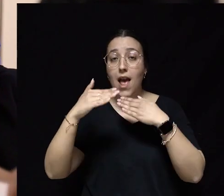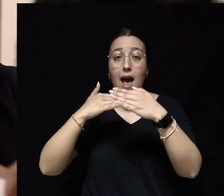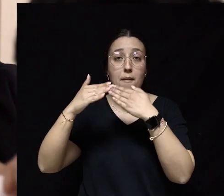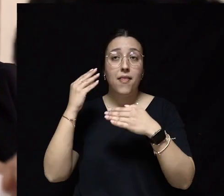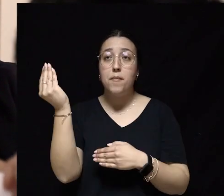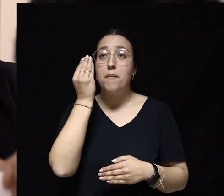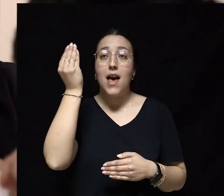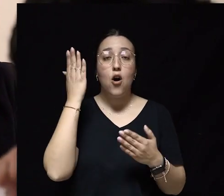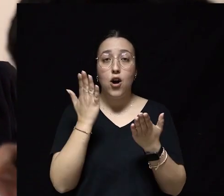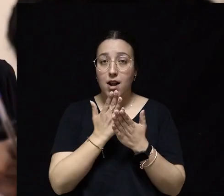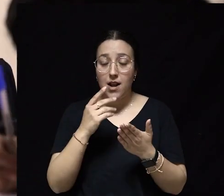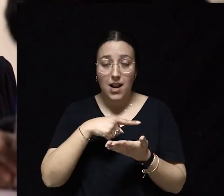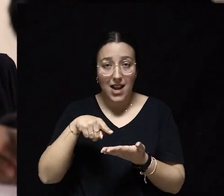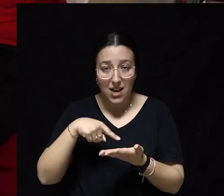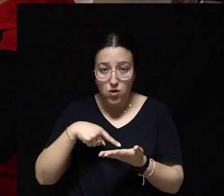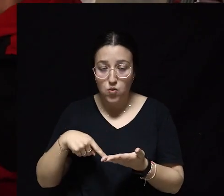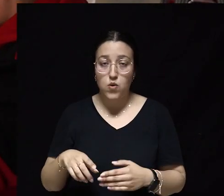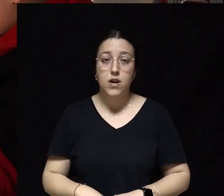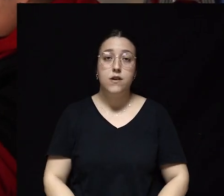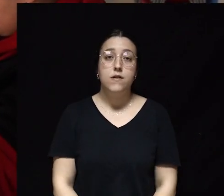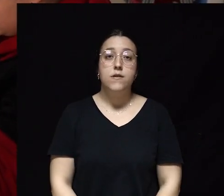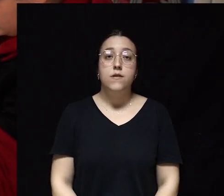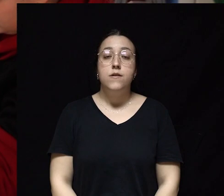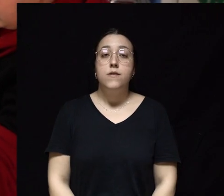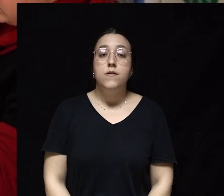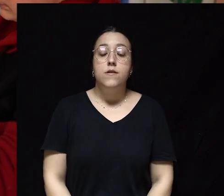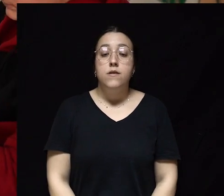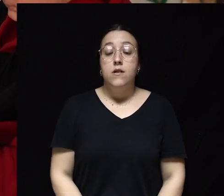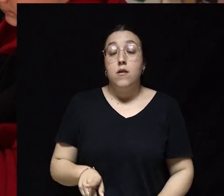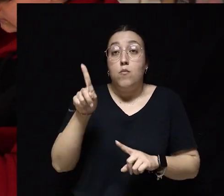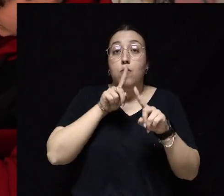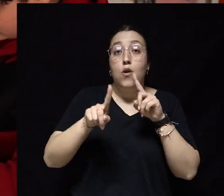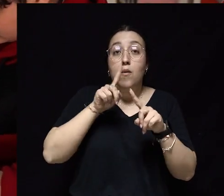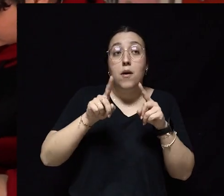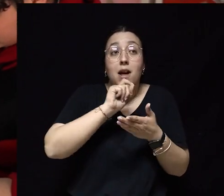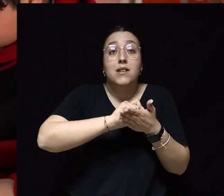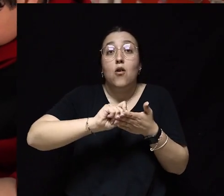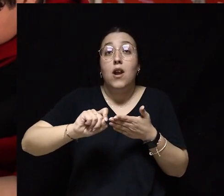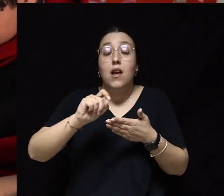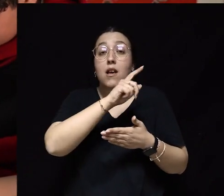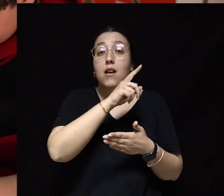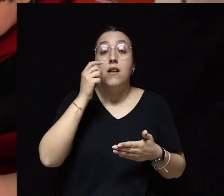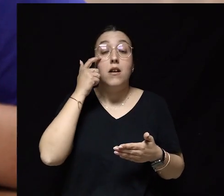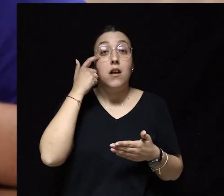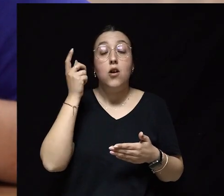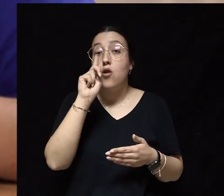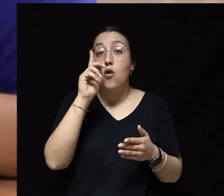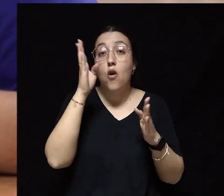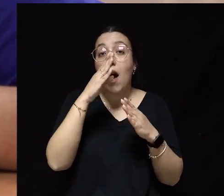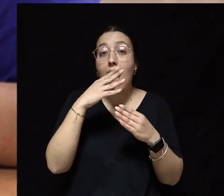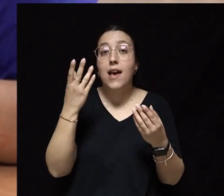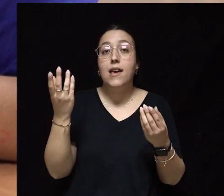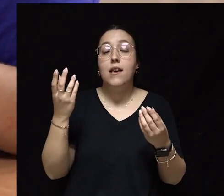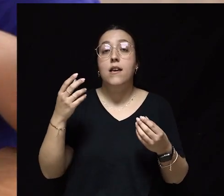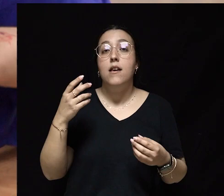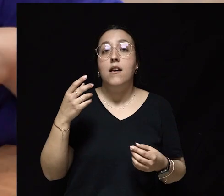datos desiguales muestran avances poco alentadores en la mejora de los niveles de lectura en la educación primaria. El problema es que